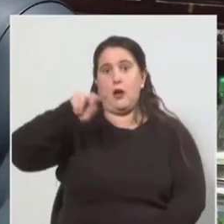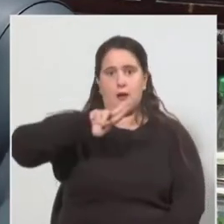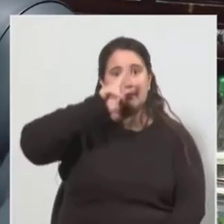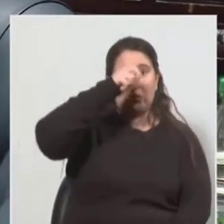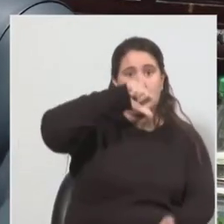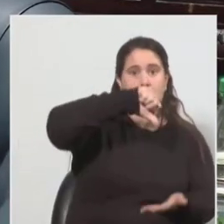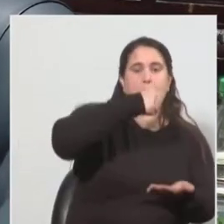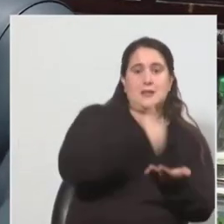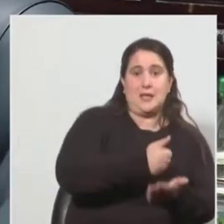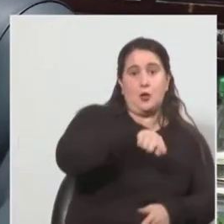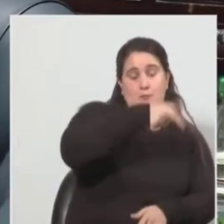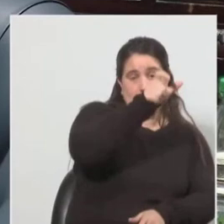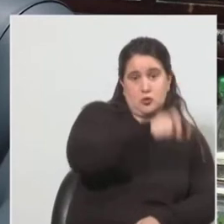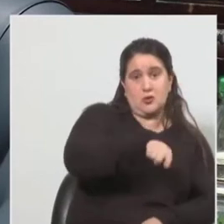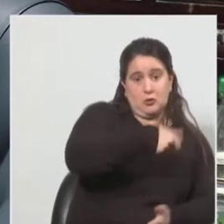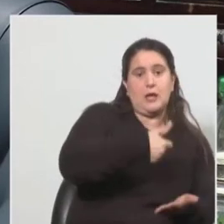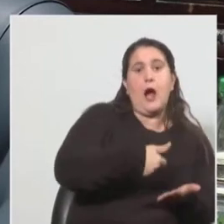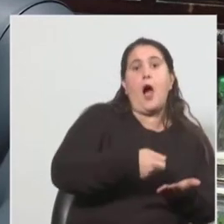razones justificadas.